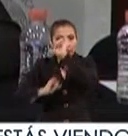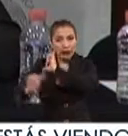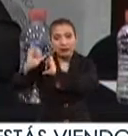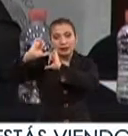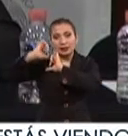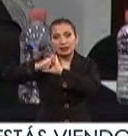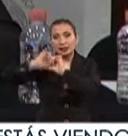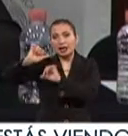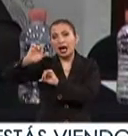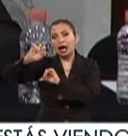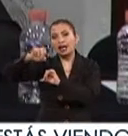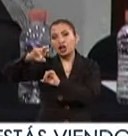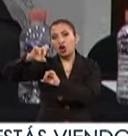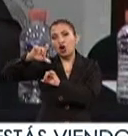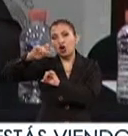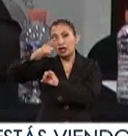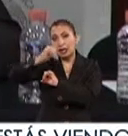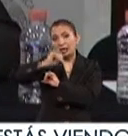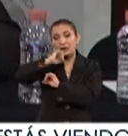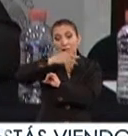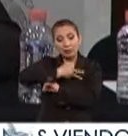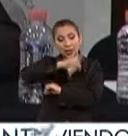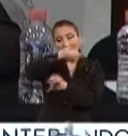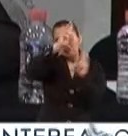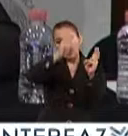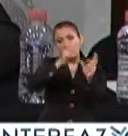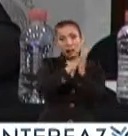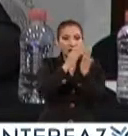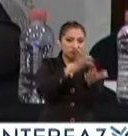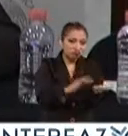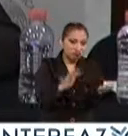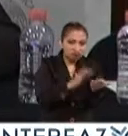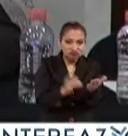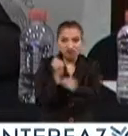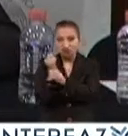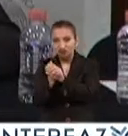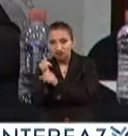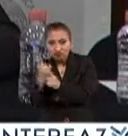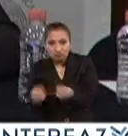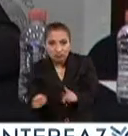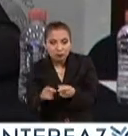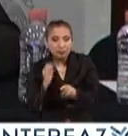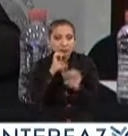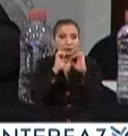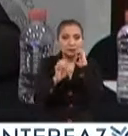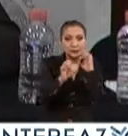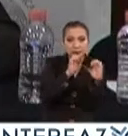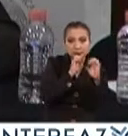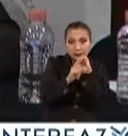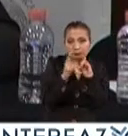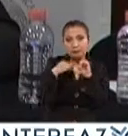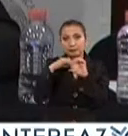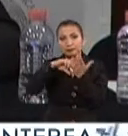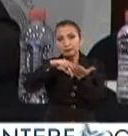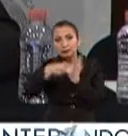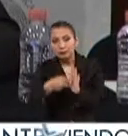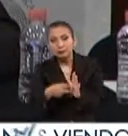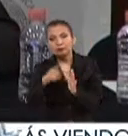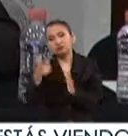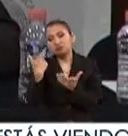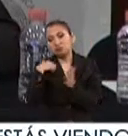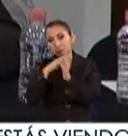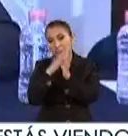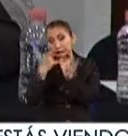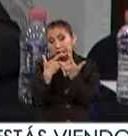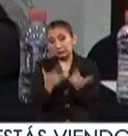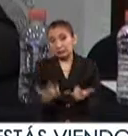y arqueología, aunque también se cuenta con títulos de literatura, investigación musical, periodismo, arquitectura y un